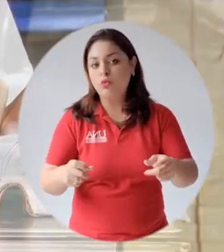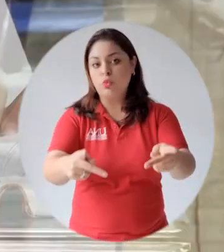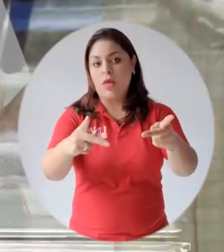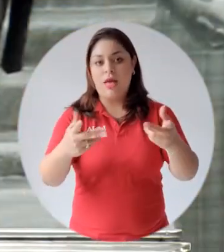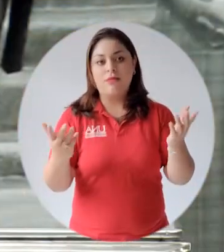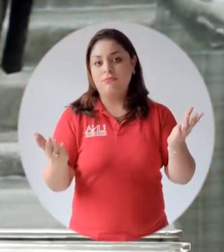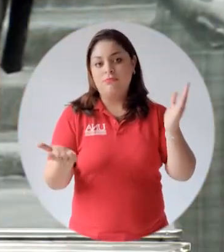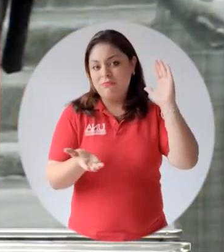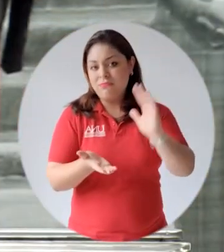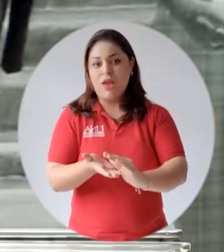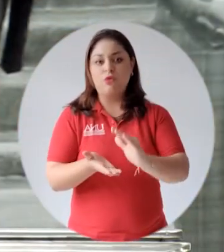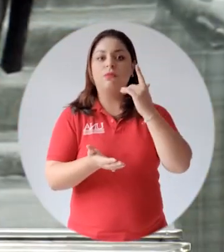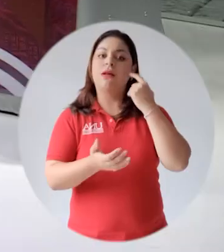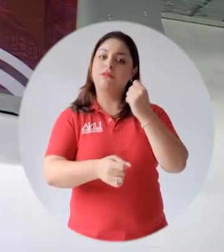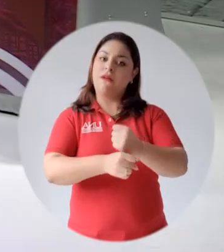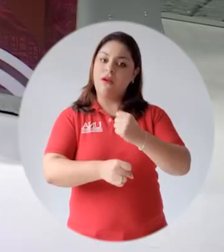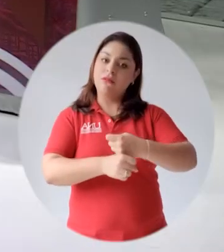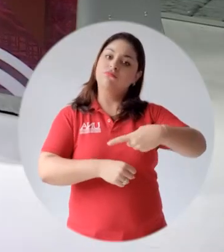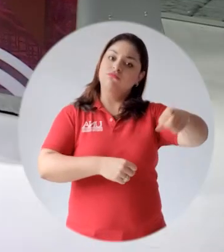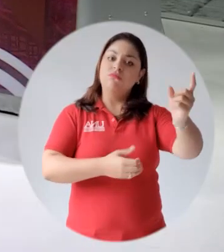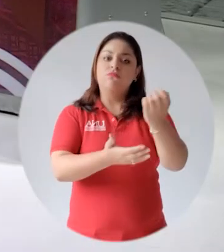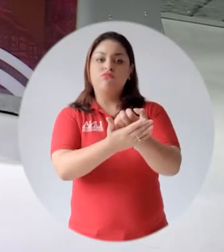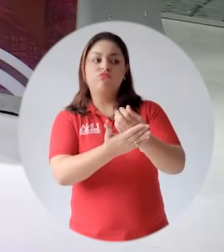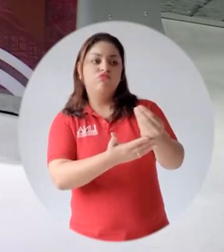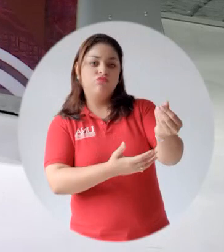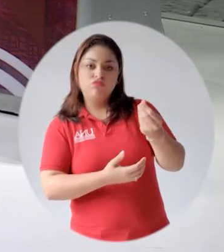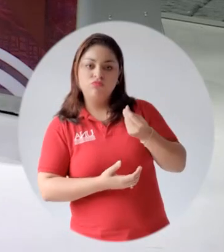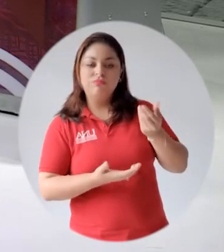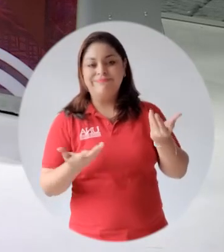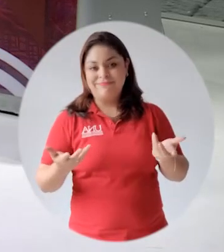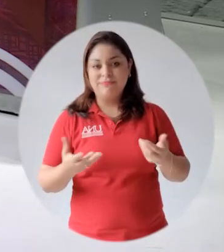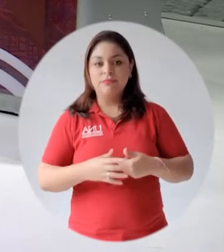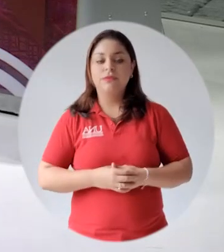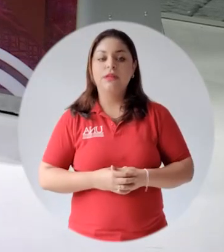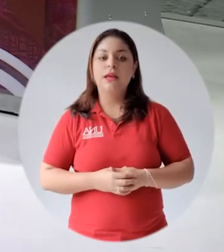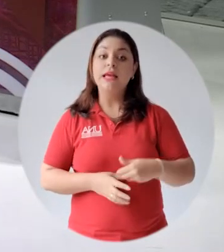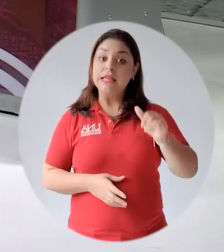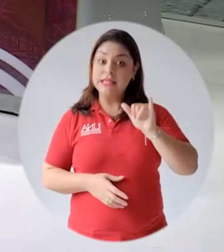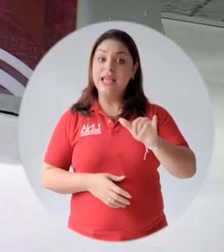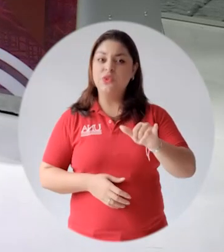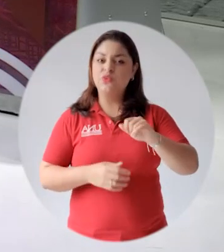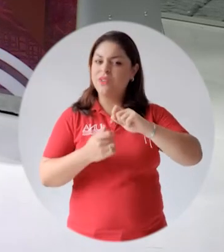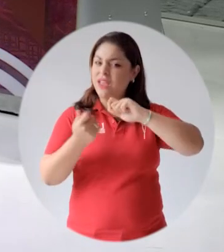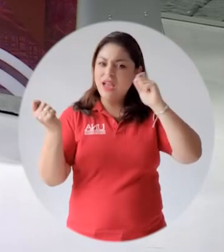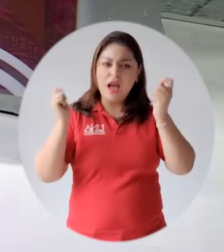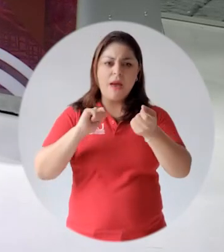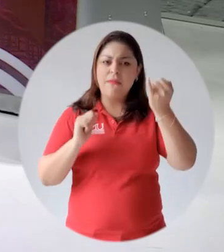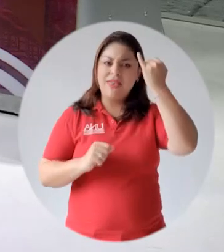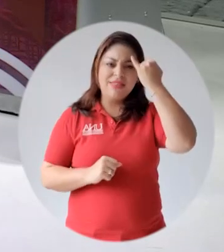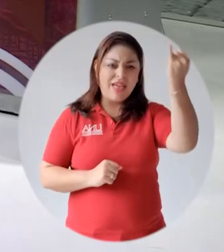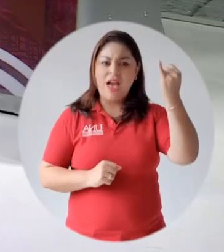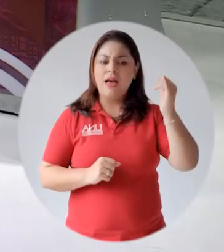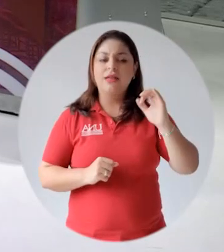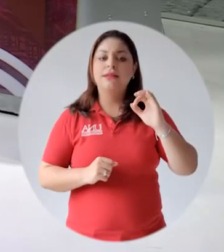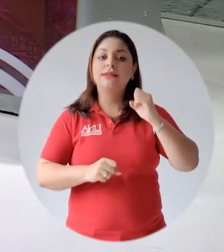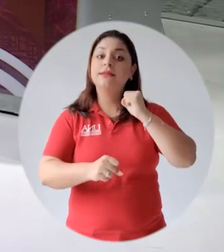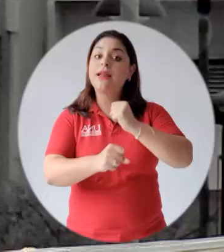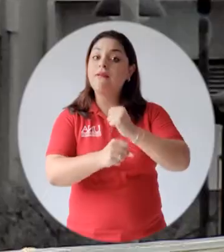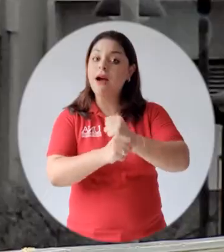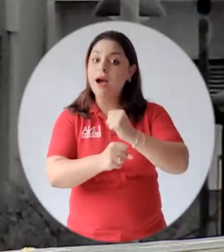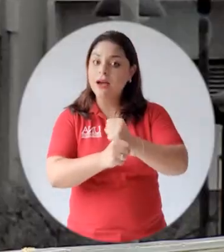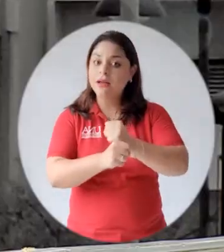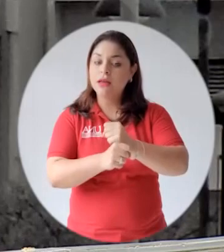que es importante, ¿verdad?, el tema de que la encuesta cambia la idea de lo que consideramos que es un trabajo. Hace